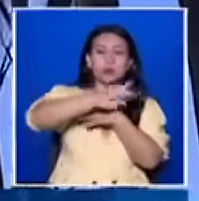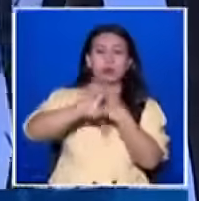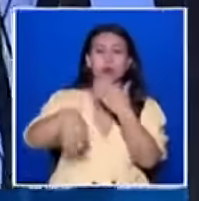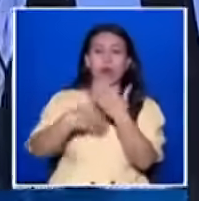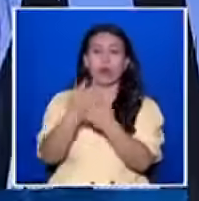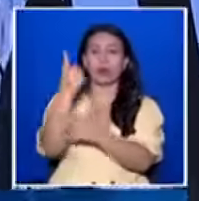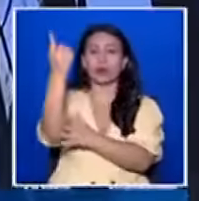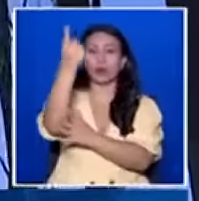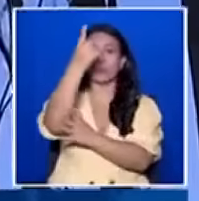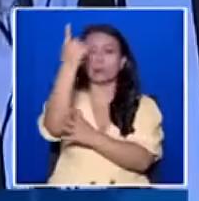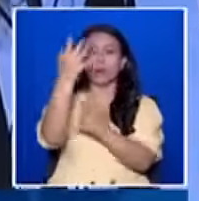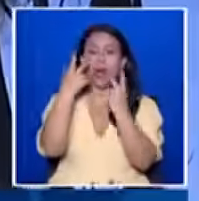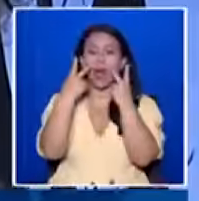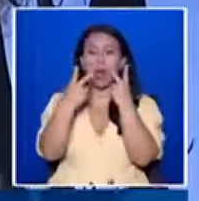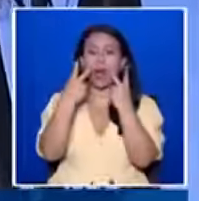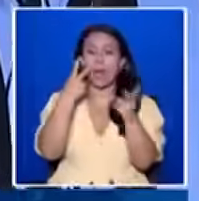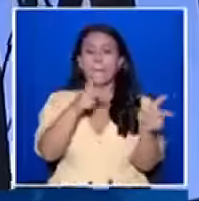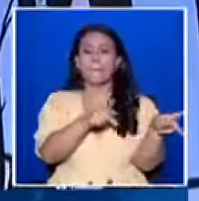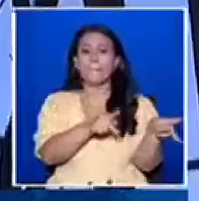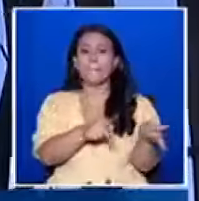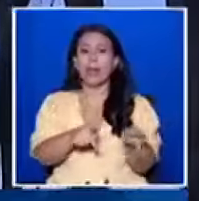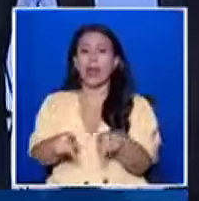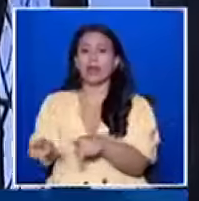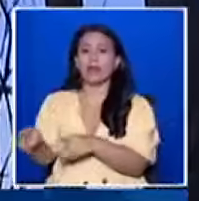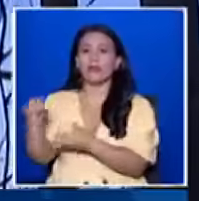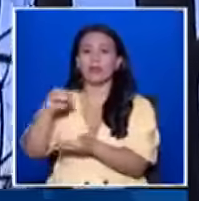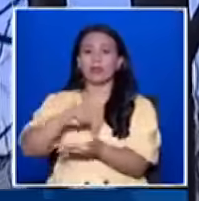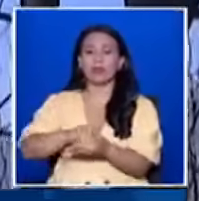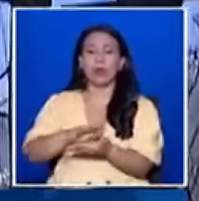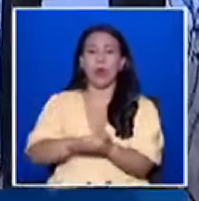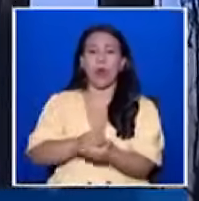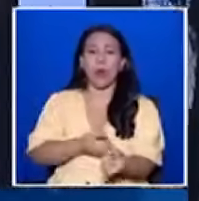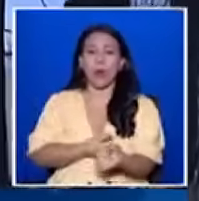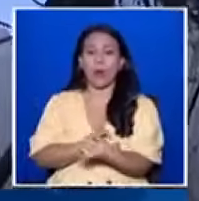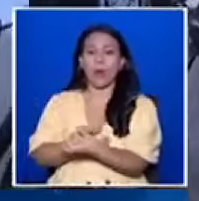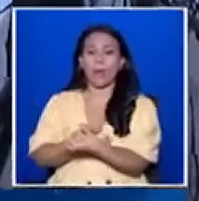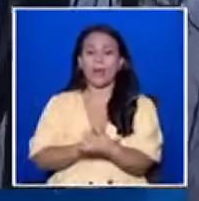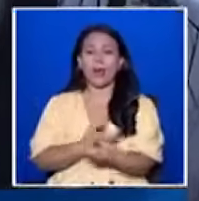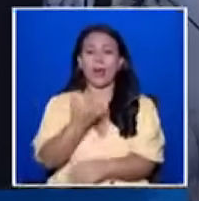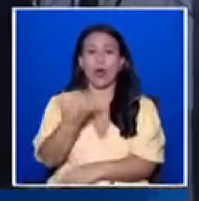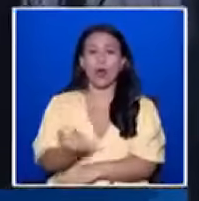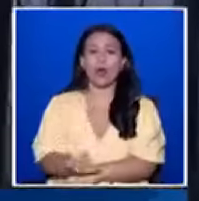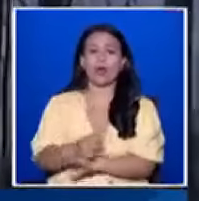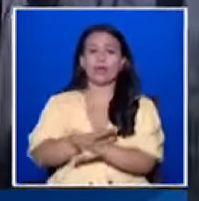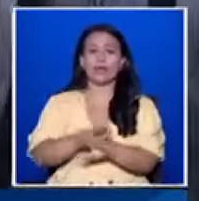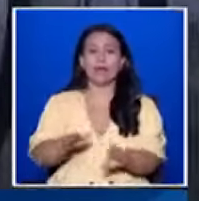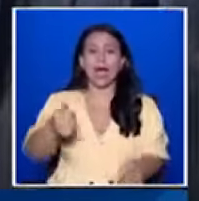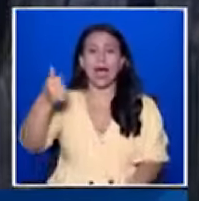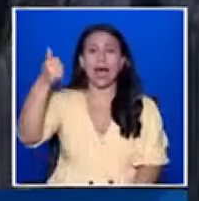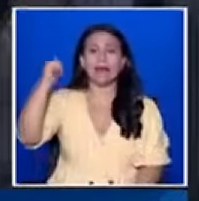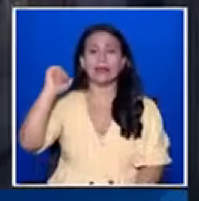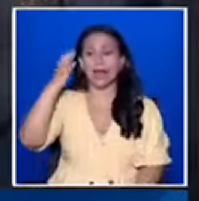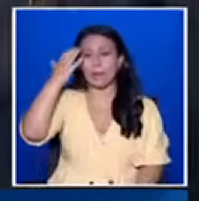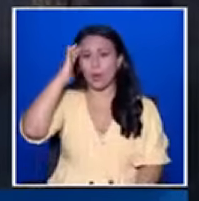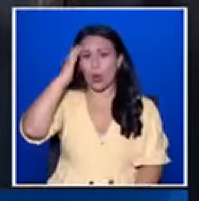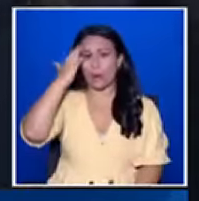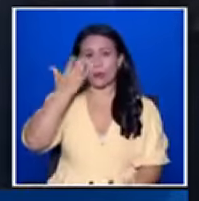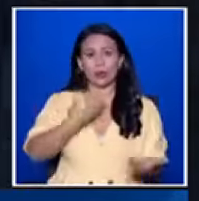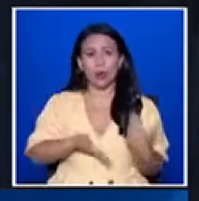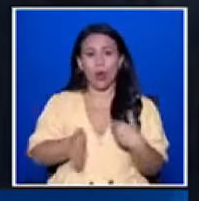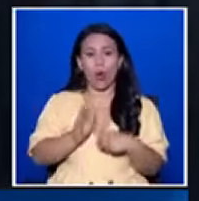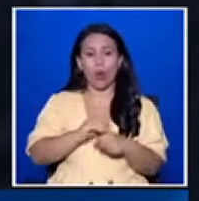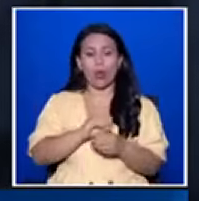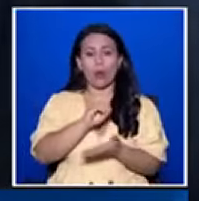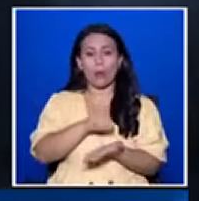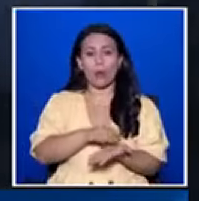aeronave dentro de la planificación efectuada por el Cuerpo de Bomberos para este día. Pero ayer se vivió momentos de terror precisamente en